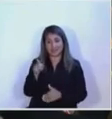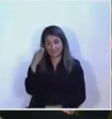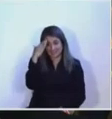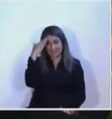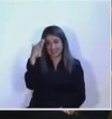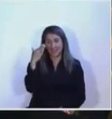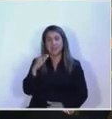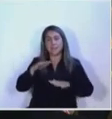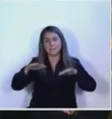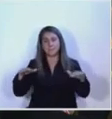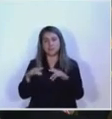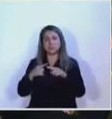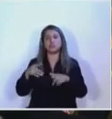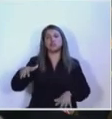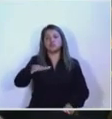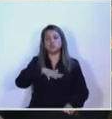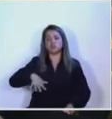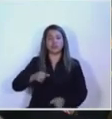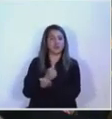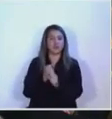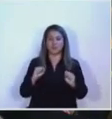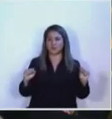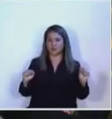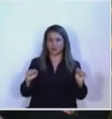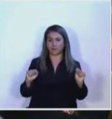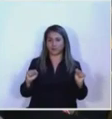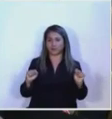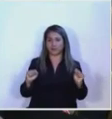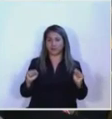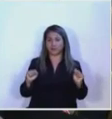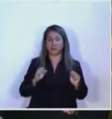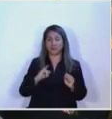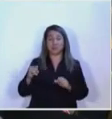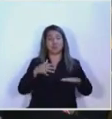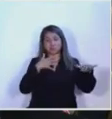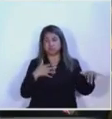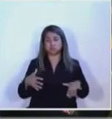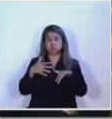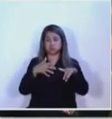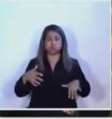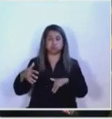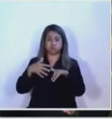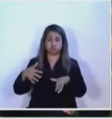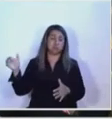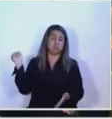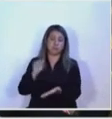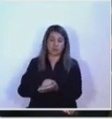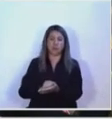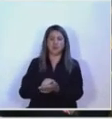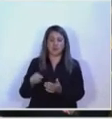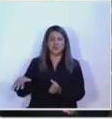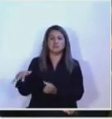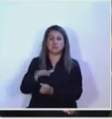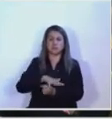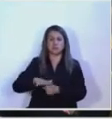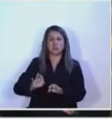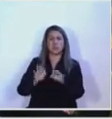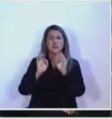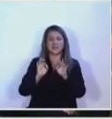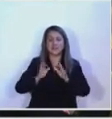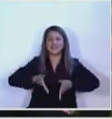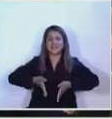la presión social no pudo más y todo estalló. Se daba una situación peculiar. Las calles